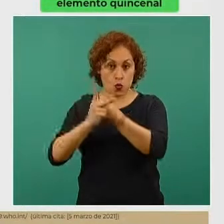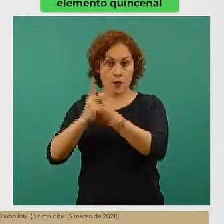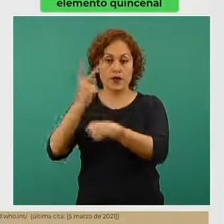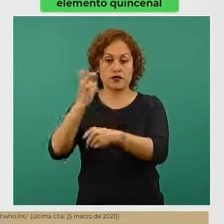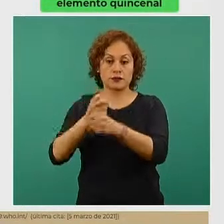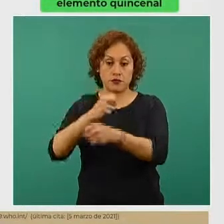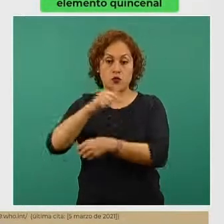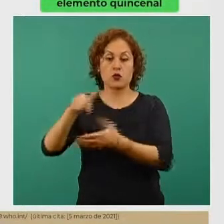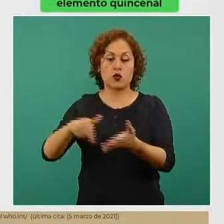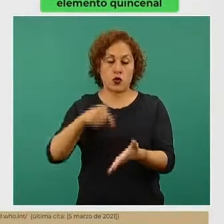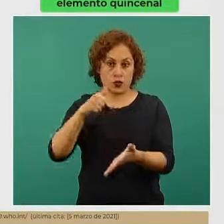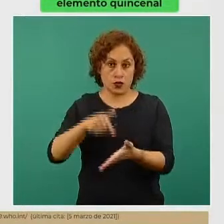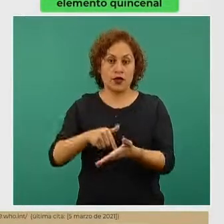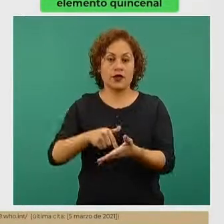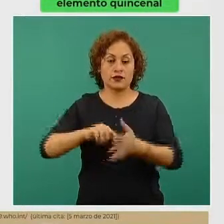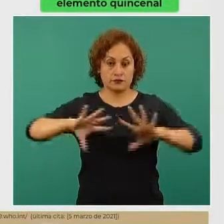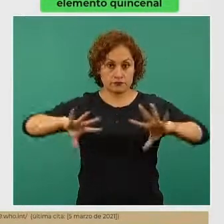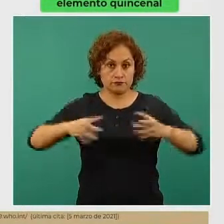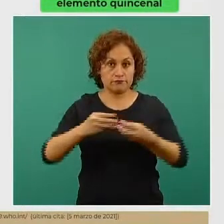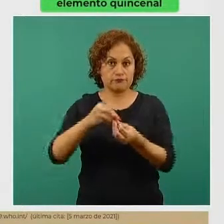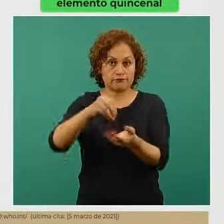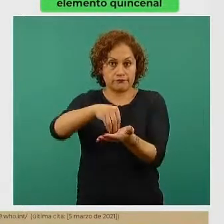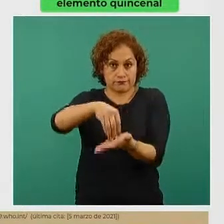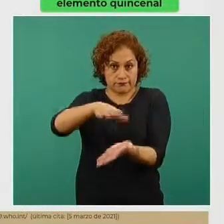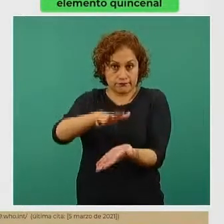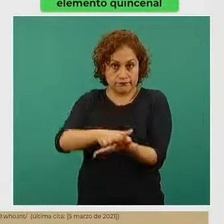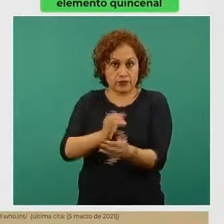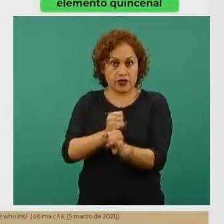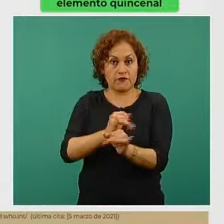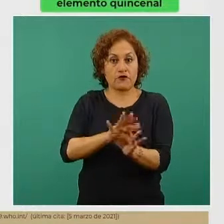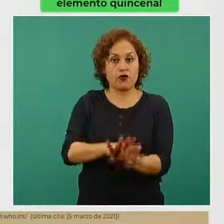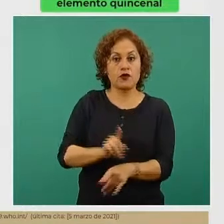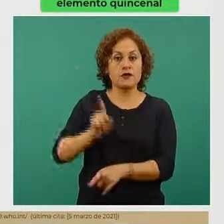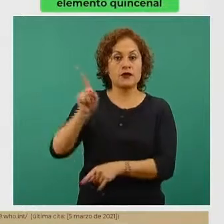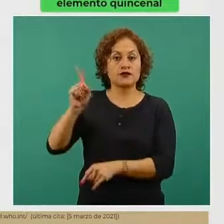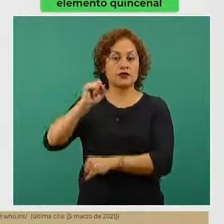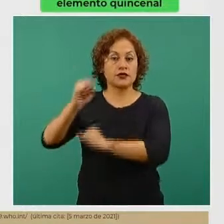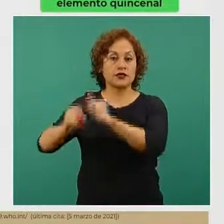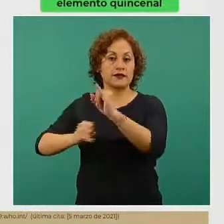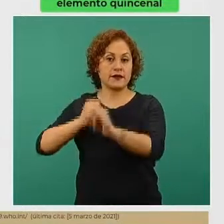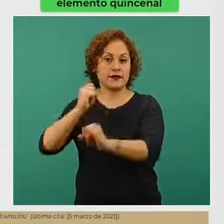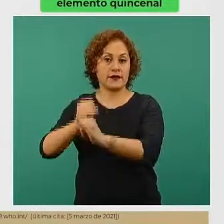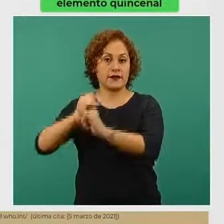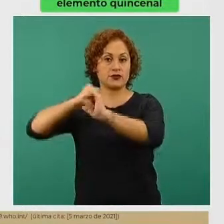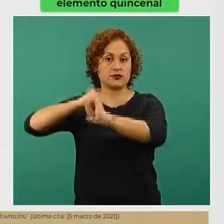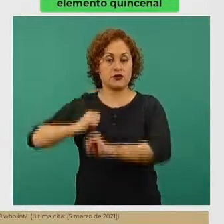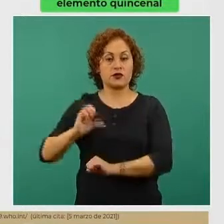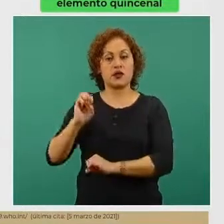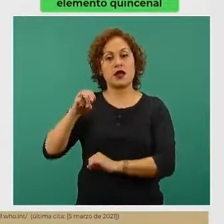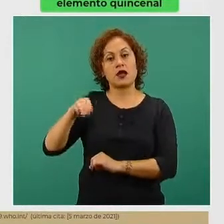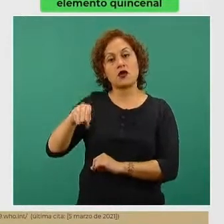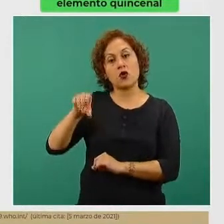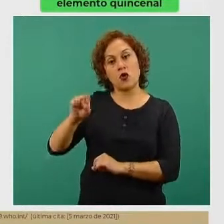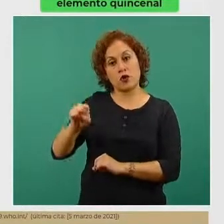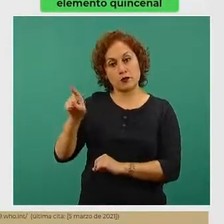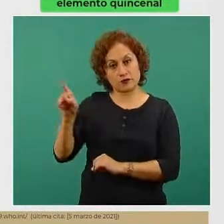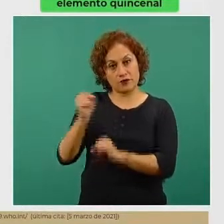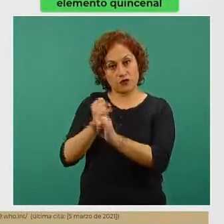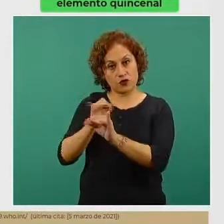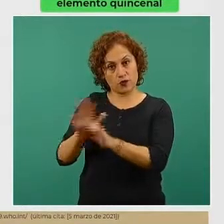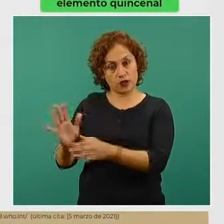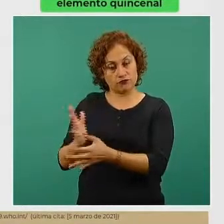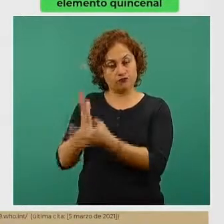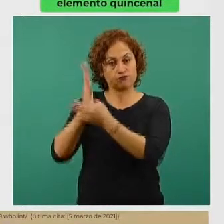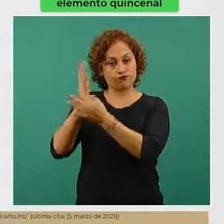al menos de lo que se han notificado a los sistemas internacionales y concentra la Organización Mundial de la Salud. Y aunque